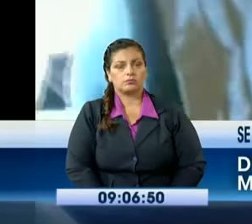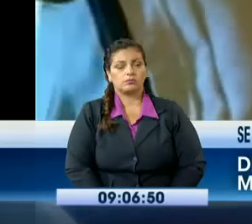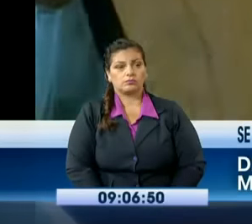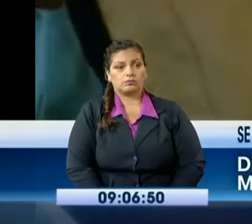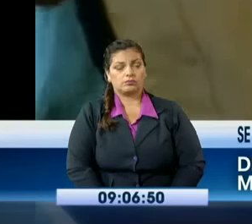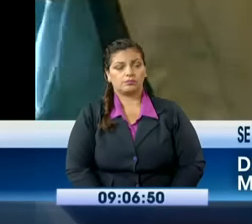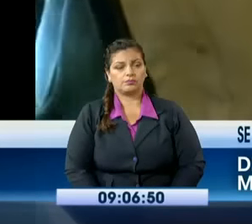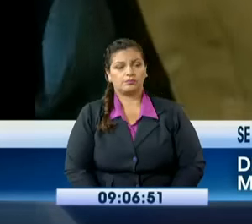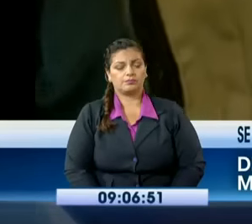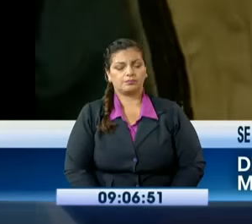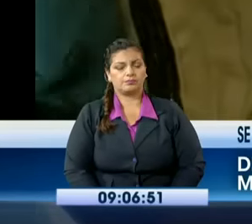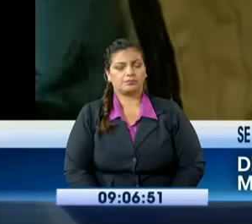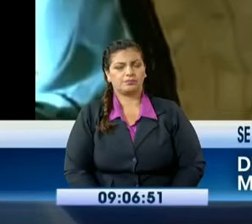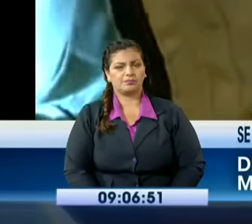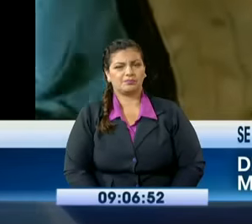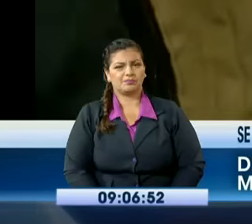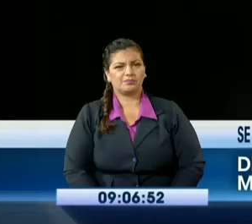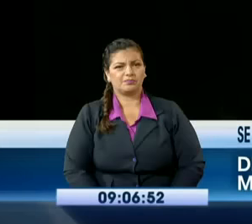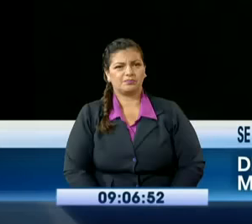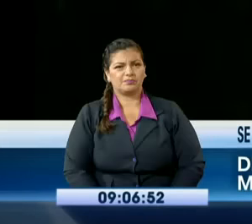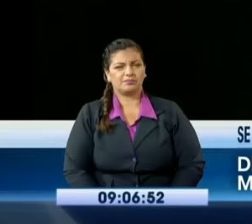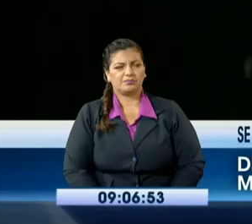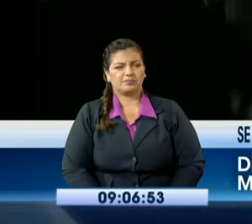encuentra detenido.